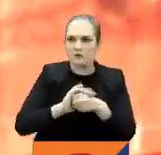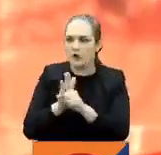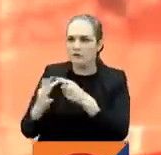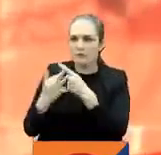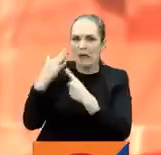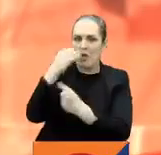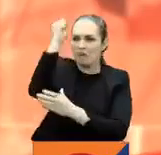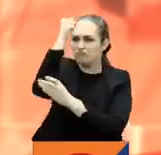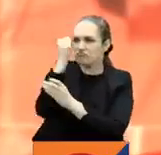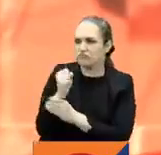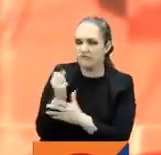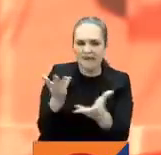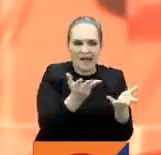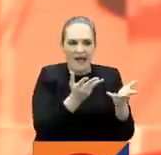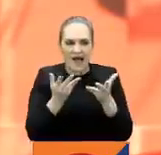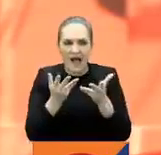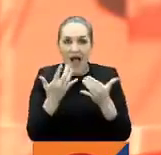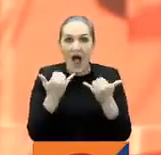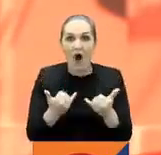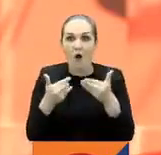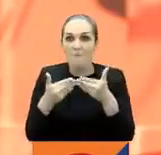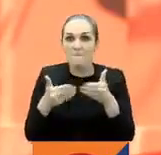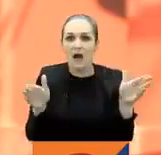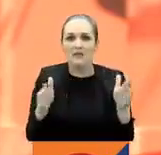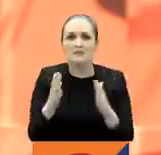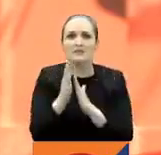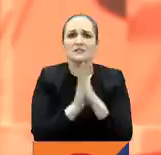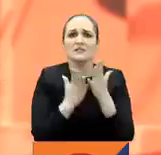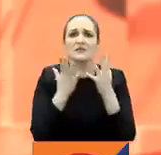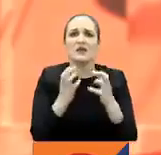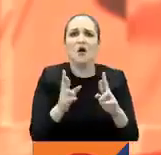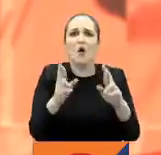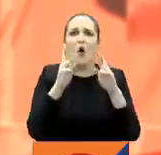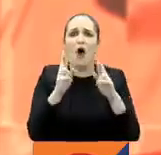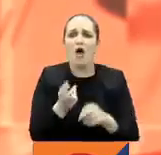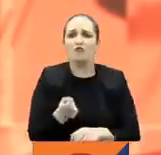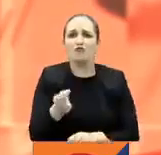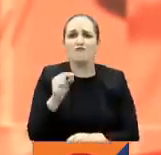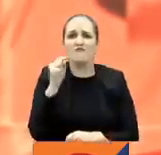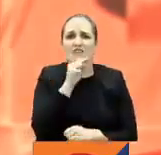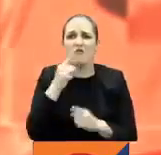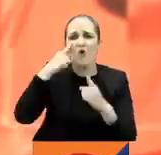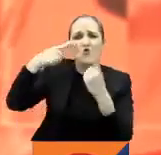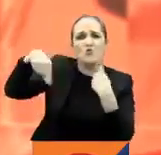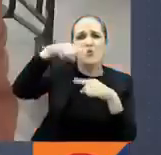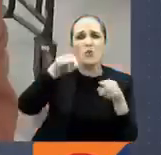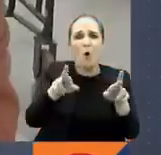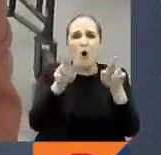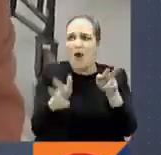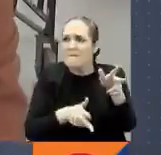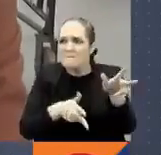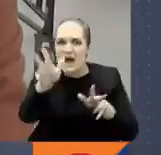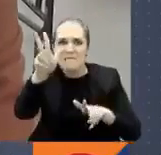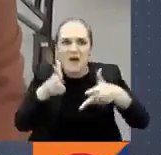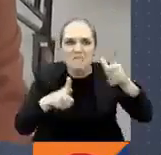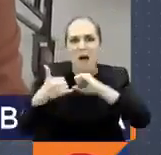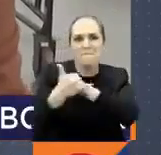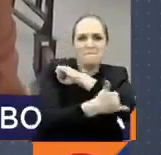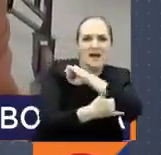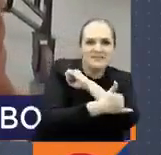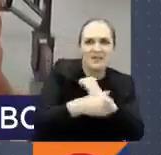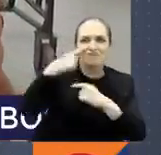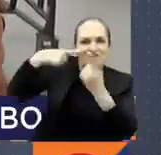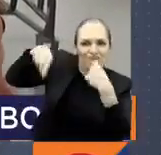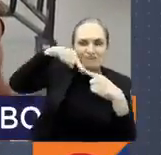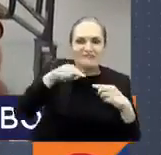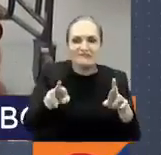alta ocupación durante este puente festivo del Sagrado Corazón de Jesús. Para revisar el panorama de salida de viajeros, vamos a la terminal de transportes del